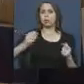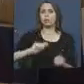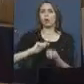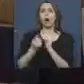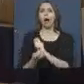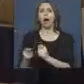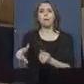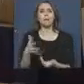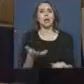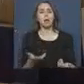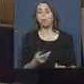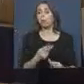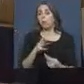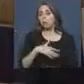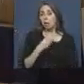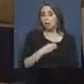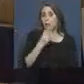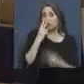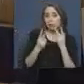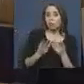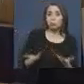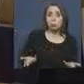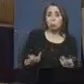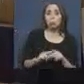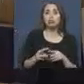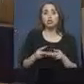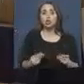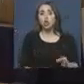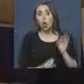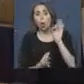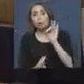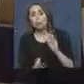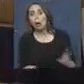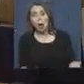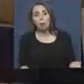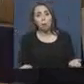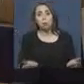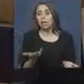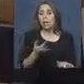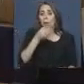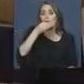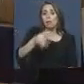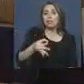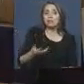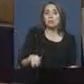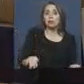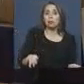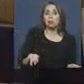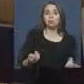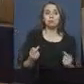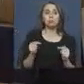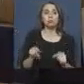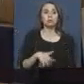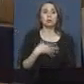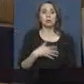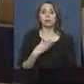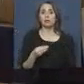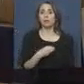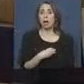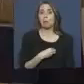pero lamentablemente no hemos visto efectos, no hemos visto soluciones, no hemos visto algún pronunciamiento sobre esta